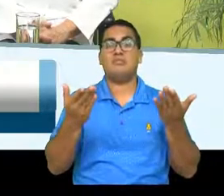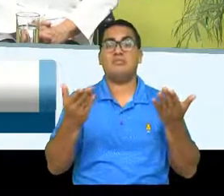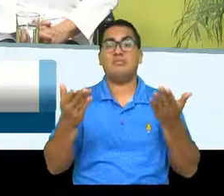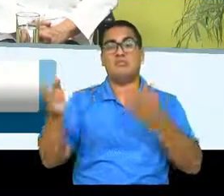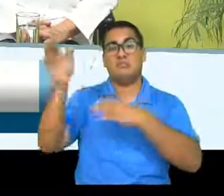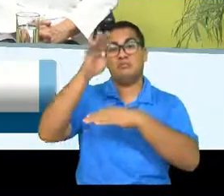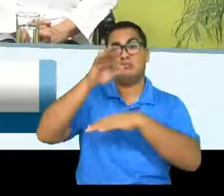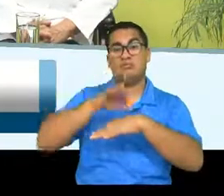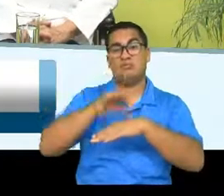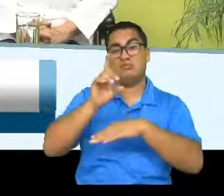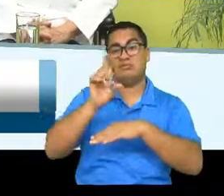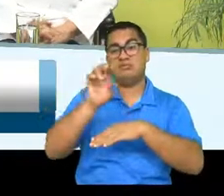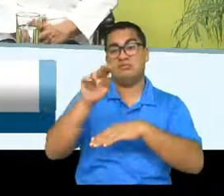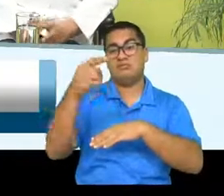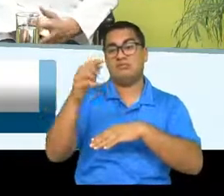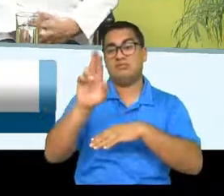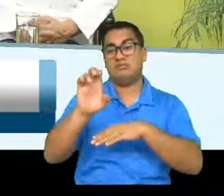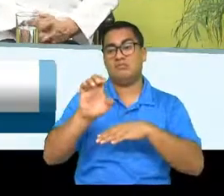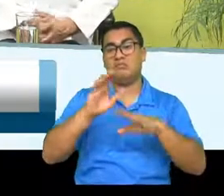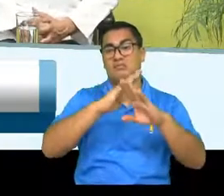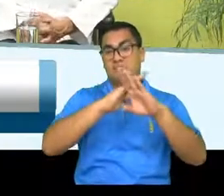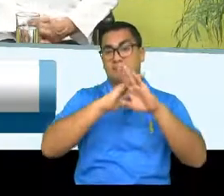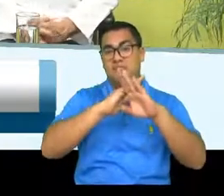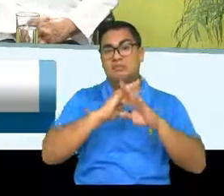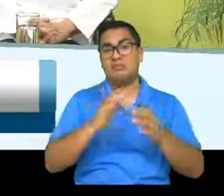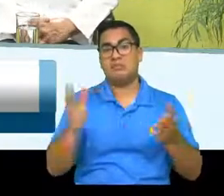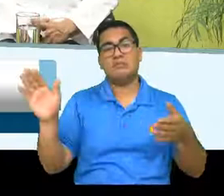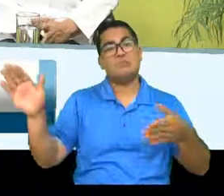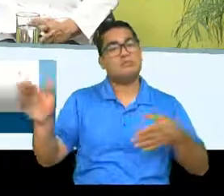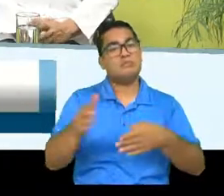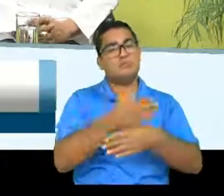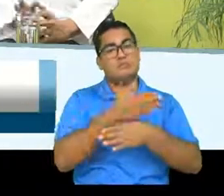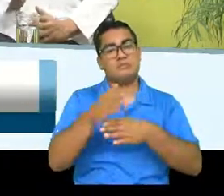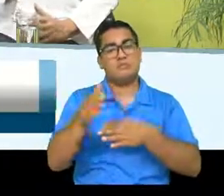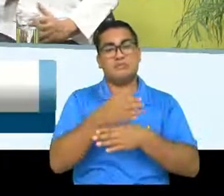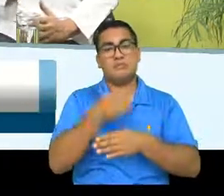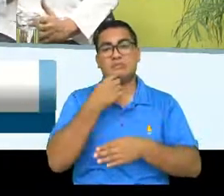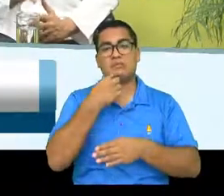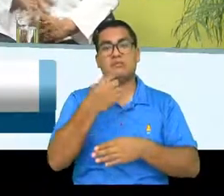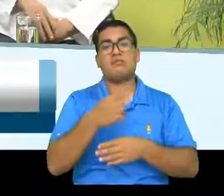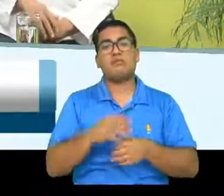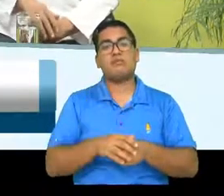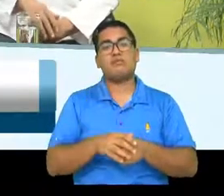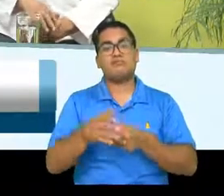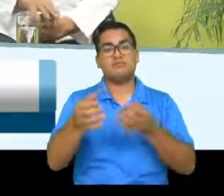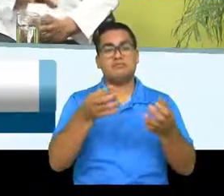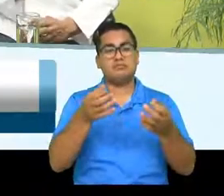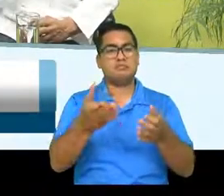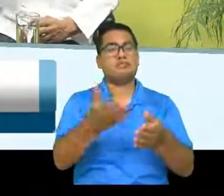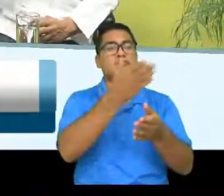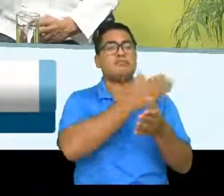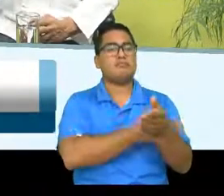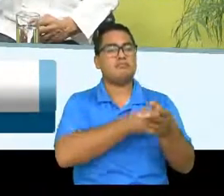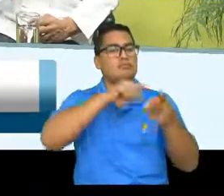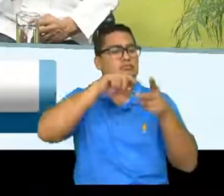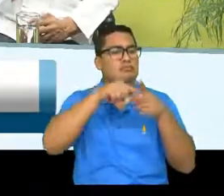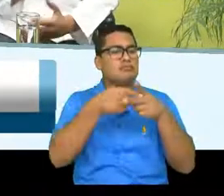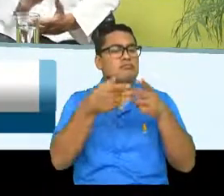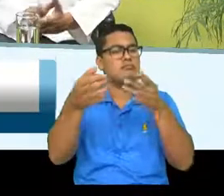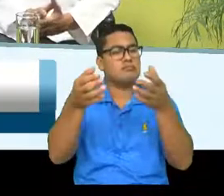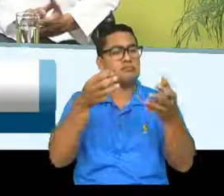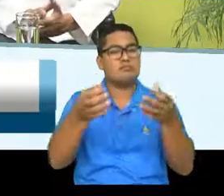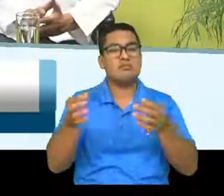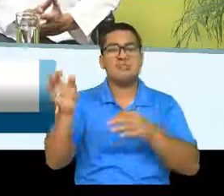dengue, ¿o es diferente? Es un poco diferente. En esto, como te explicaba al inicio, el